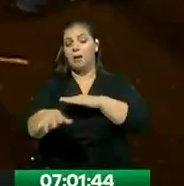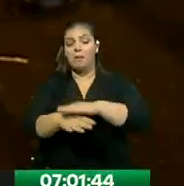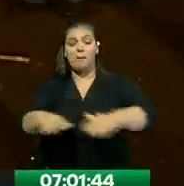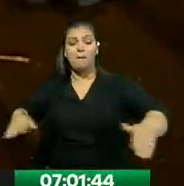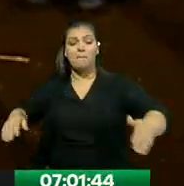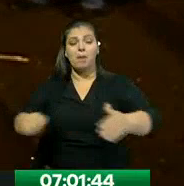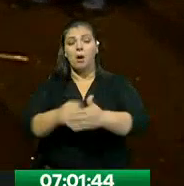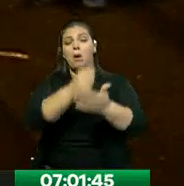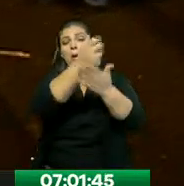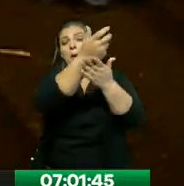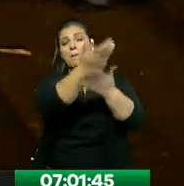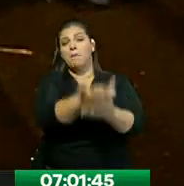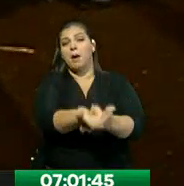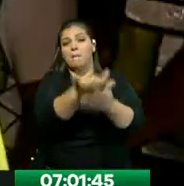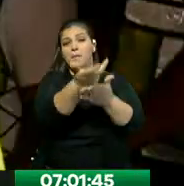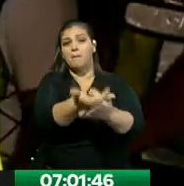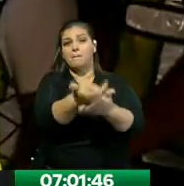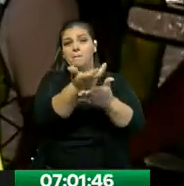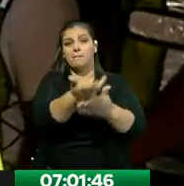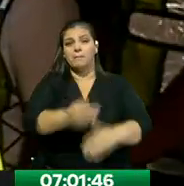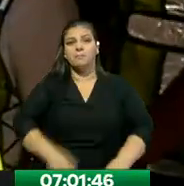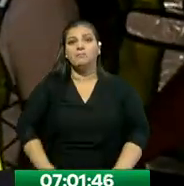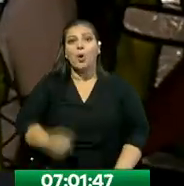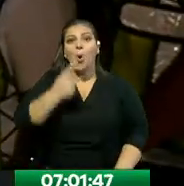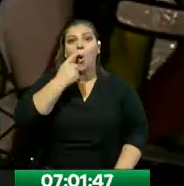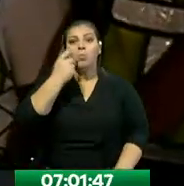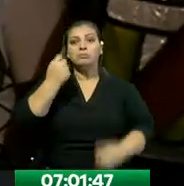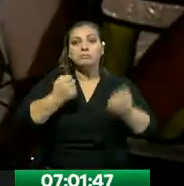por una grúa al ser de retención vehicular con esta orden las autoridades competentes